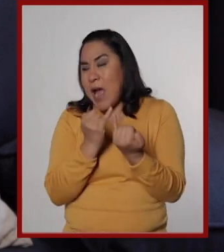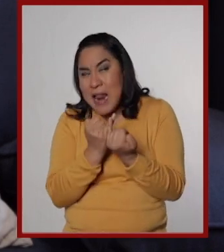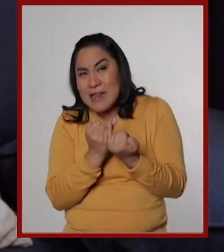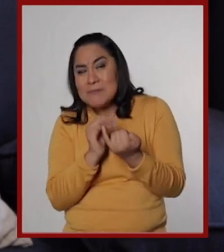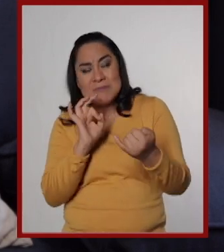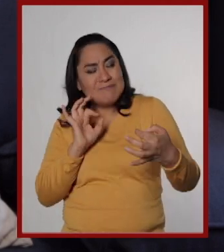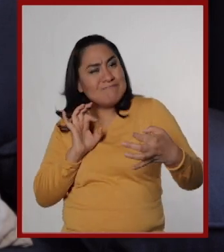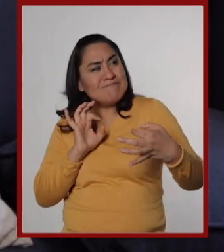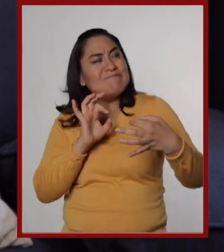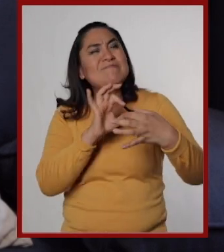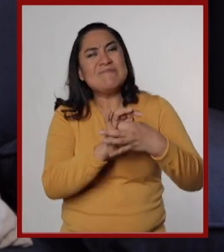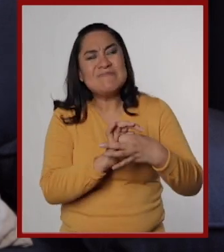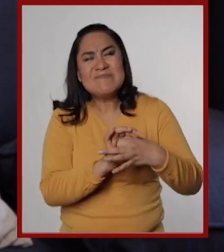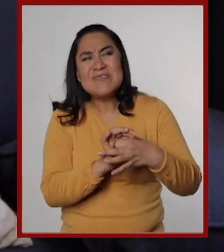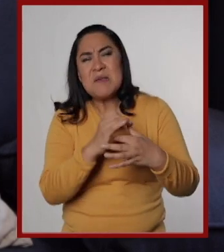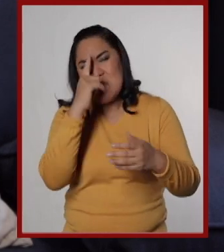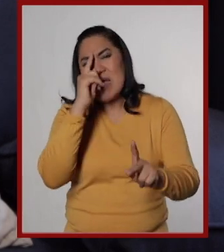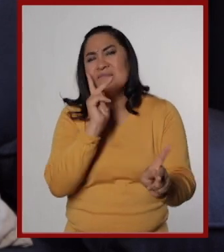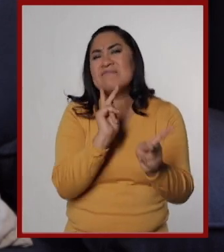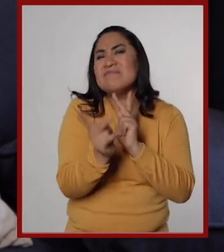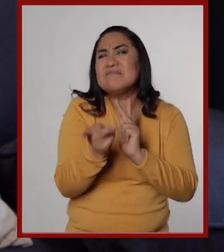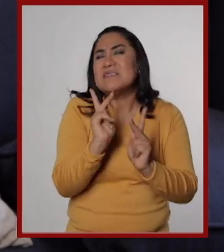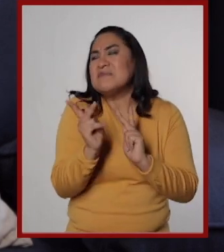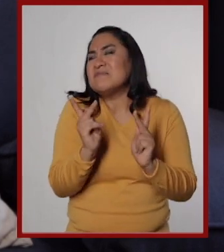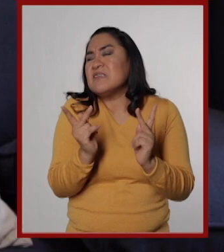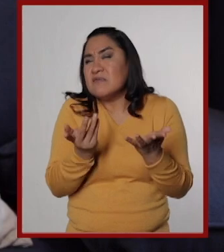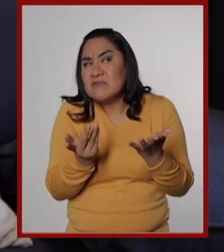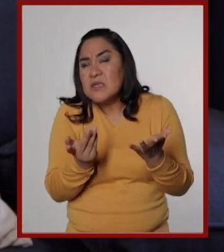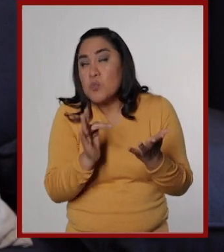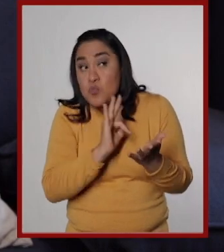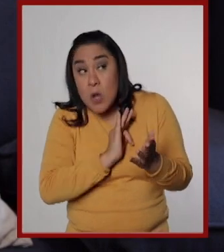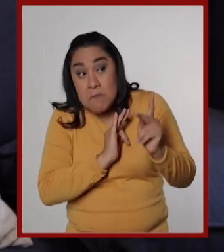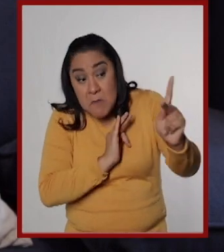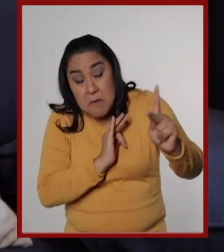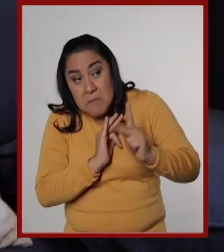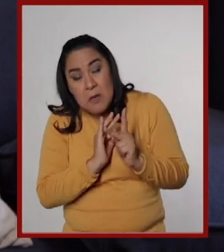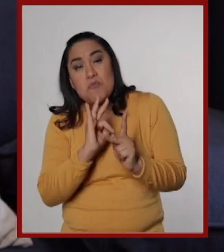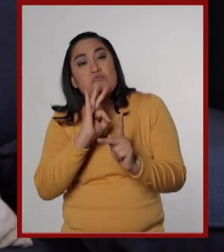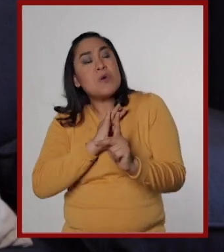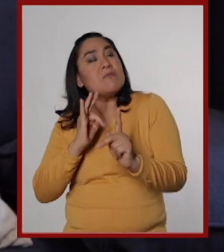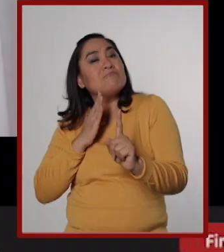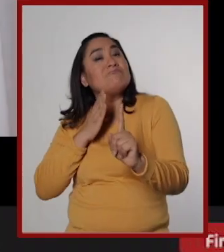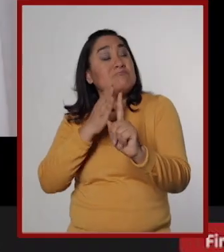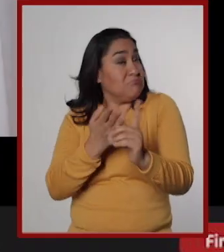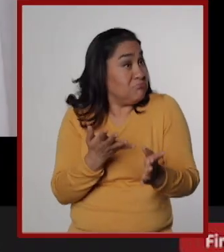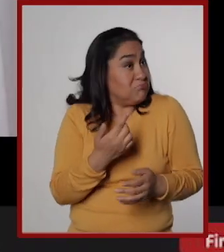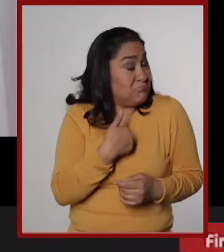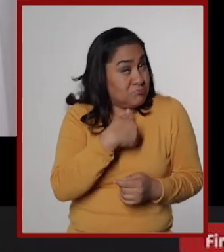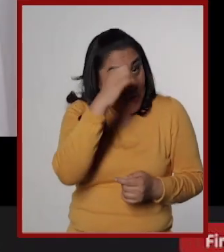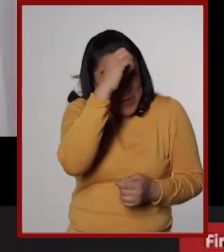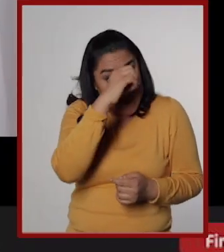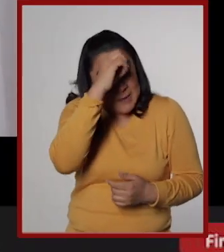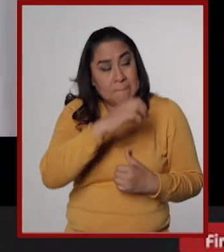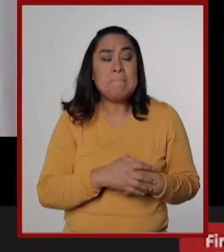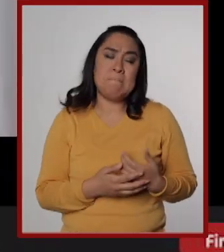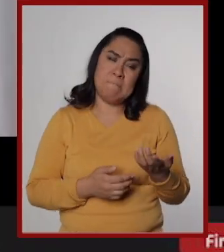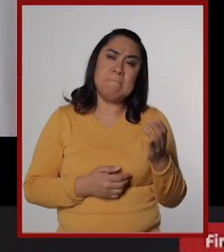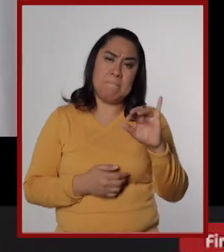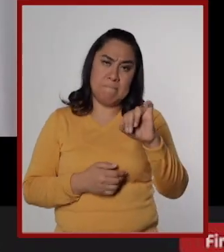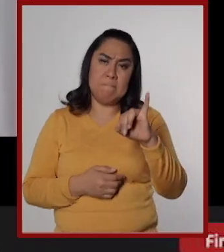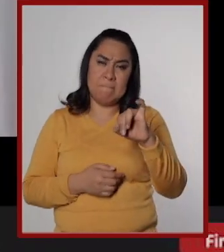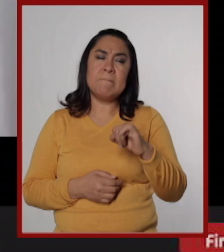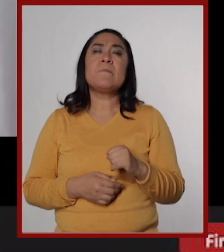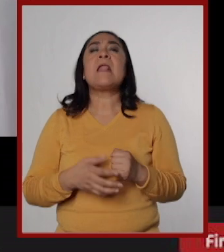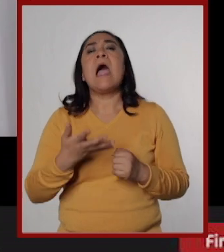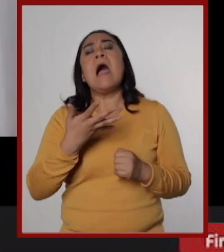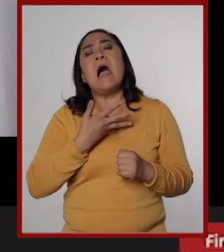en la misma, sí, en la misma entonación para poder llegar a ese objetivo, quiero pensar. Sí, hay una